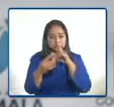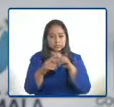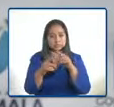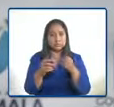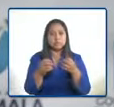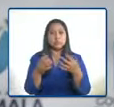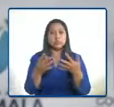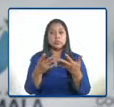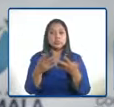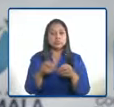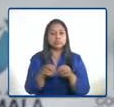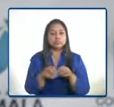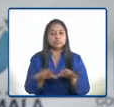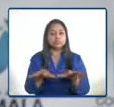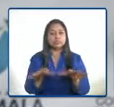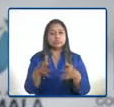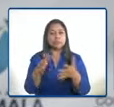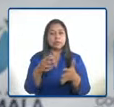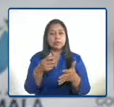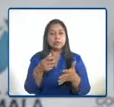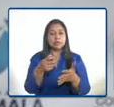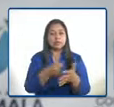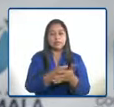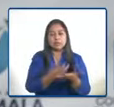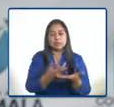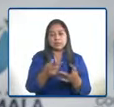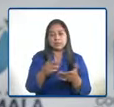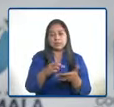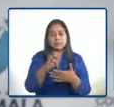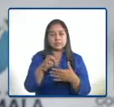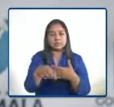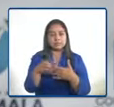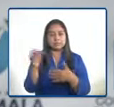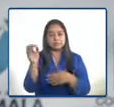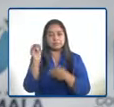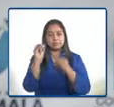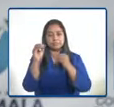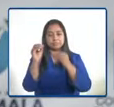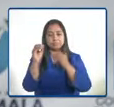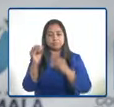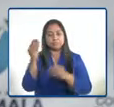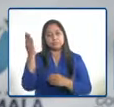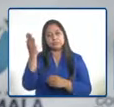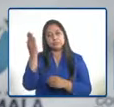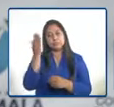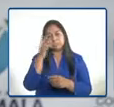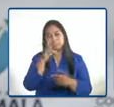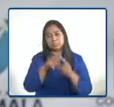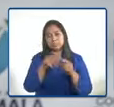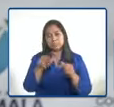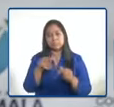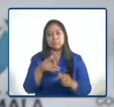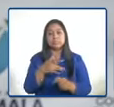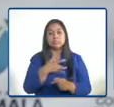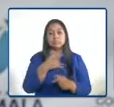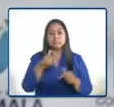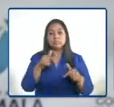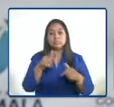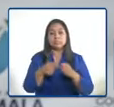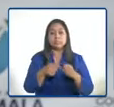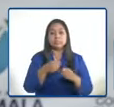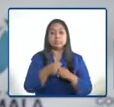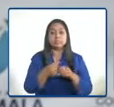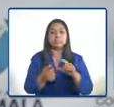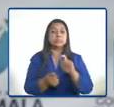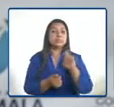dimensiones en las que hemos venido atacando con programas de formación y capacitación. Y en ese sentido, este año, en el mes de